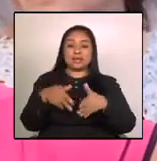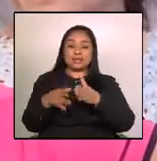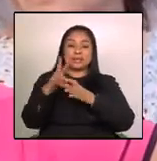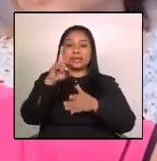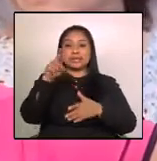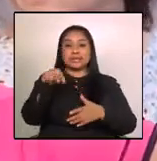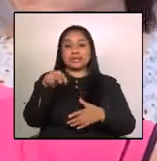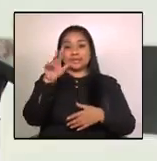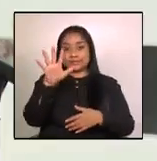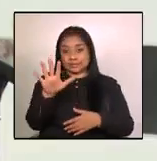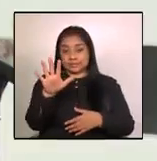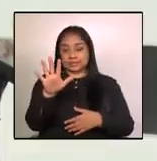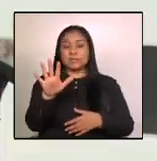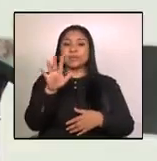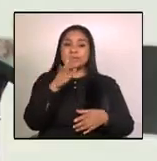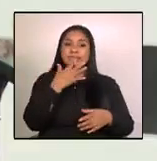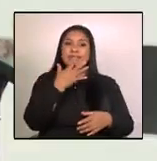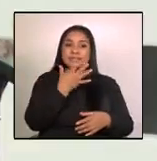de verdad que